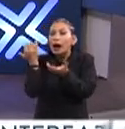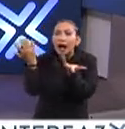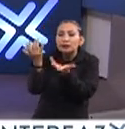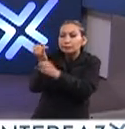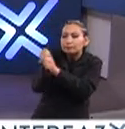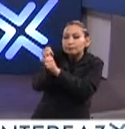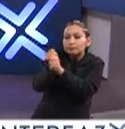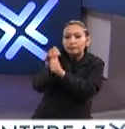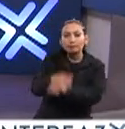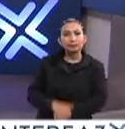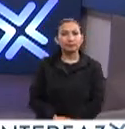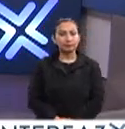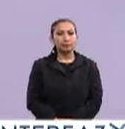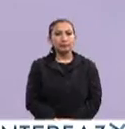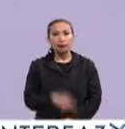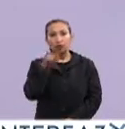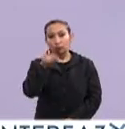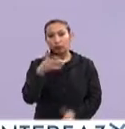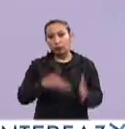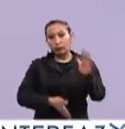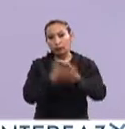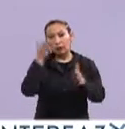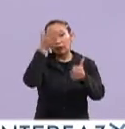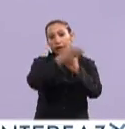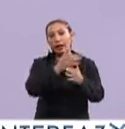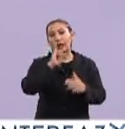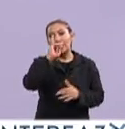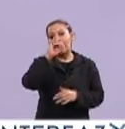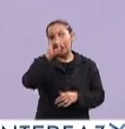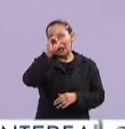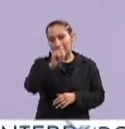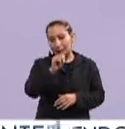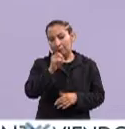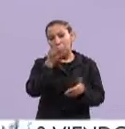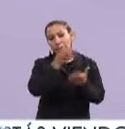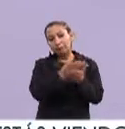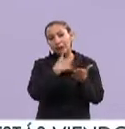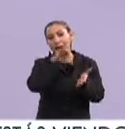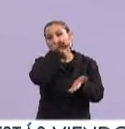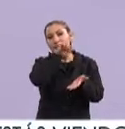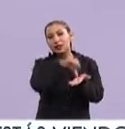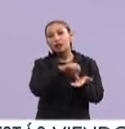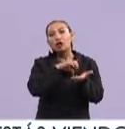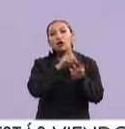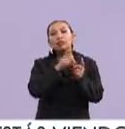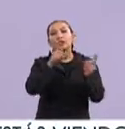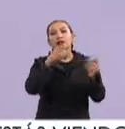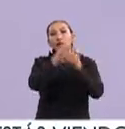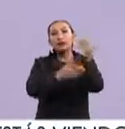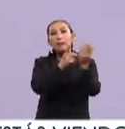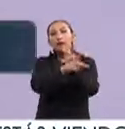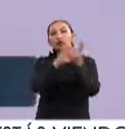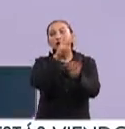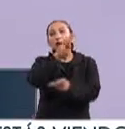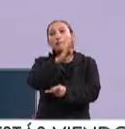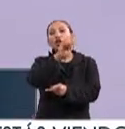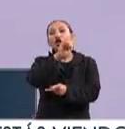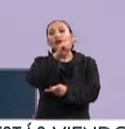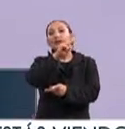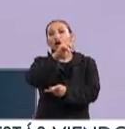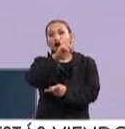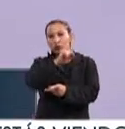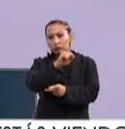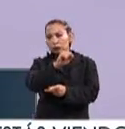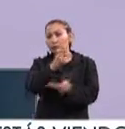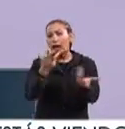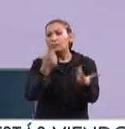que preparaste. Bueno, pues nos fuimos al Instituto Politécnico Nacional, al Centro de Desarrollo de Productos Bióticos, los que se